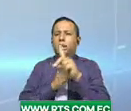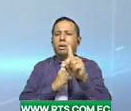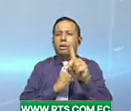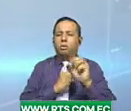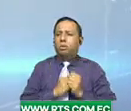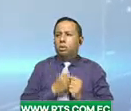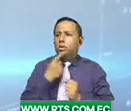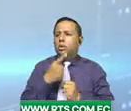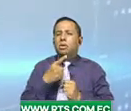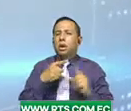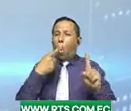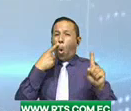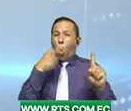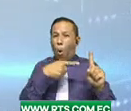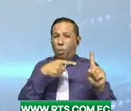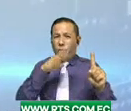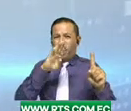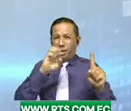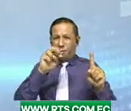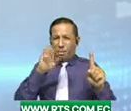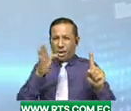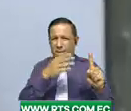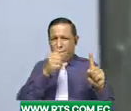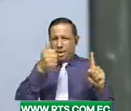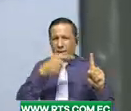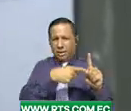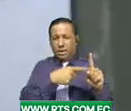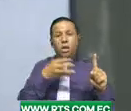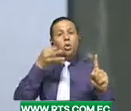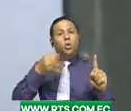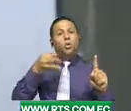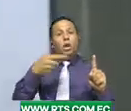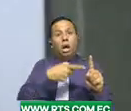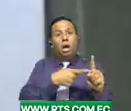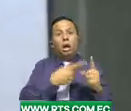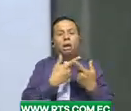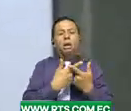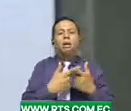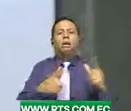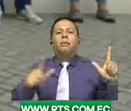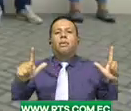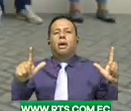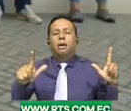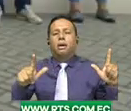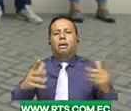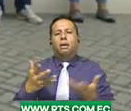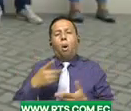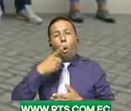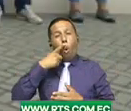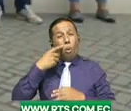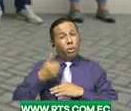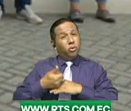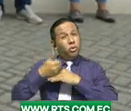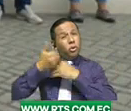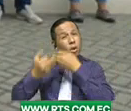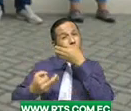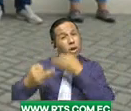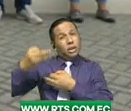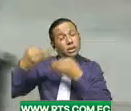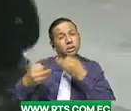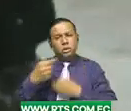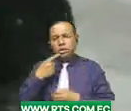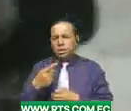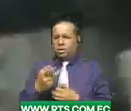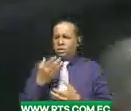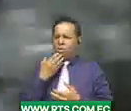alias Ben 10, líder de la banda Chone Killer en Durán, quedó en libertad. El juez Johan Briones denunció que el